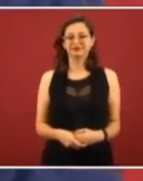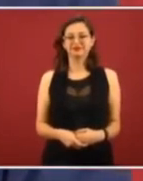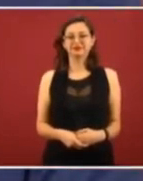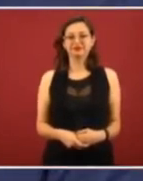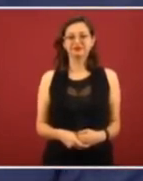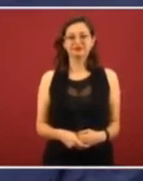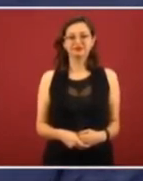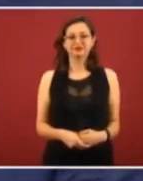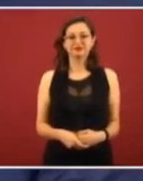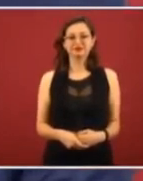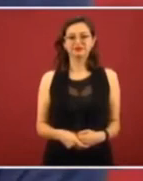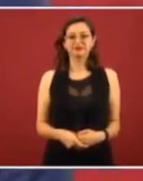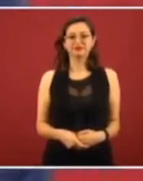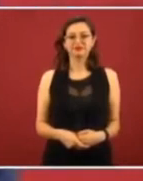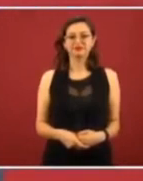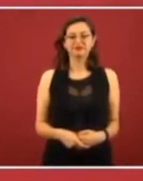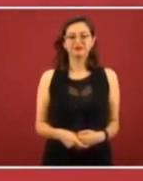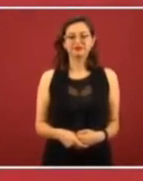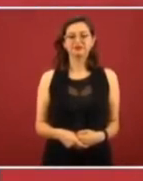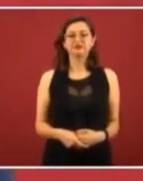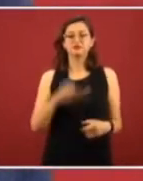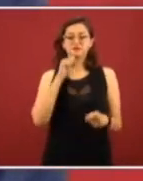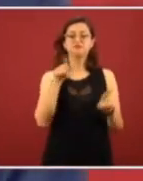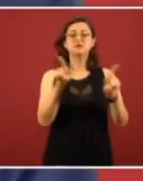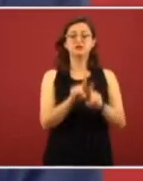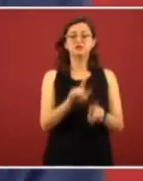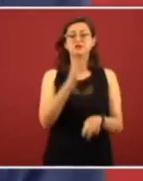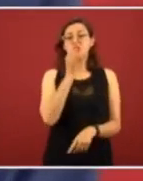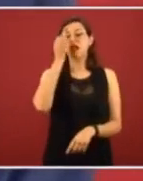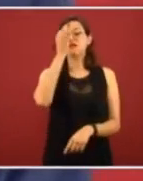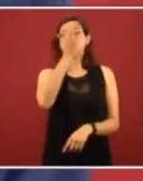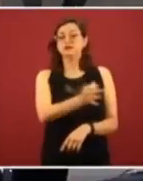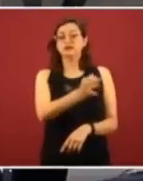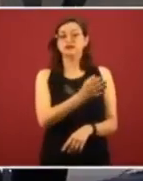es fundamental, como se ha